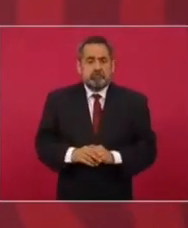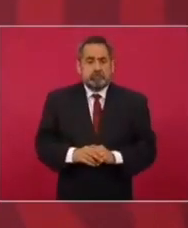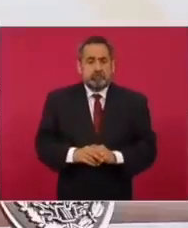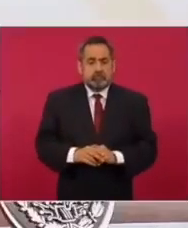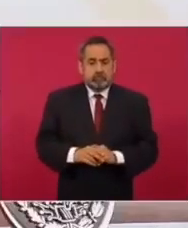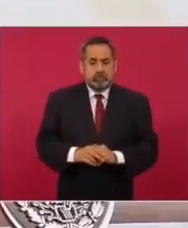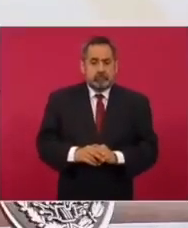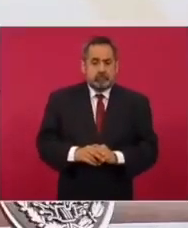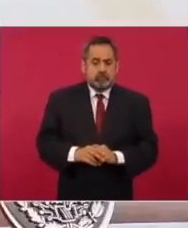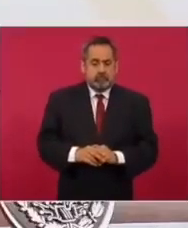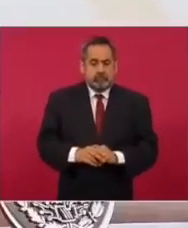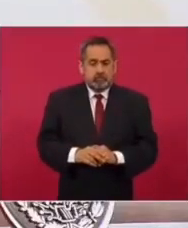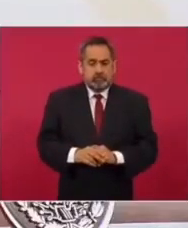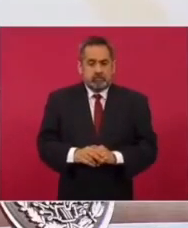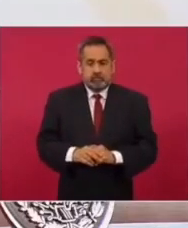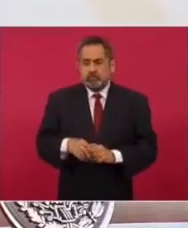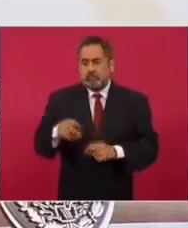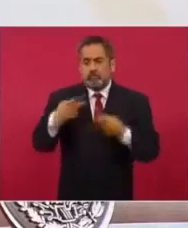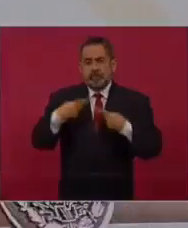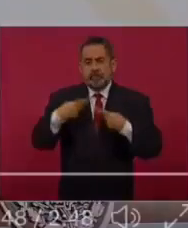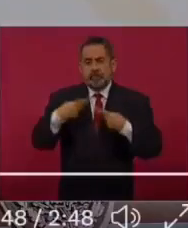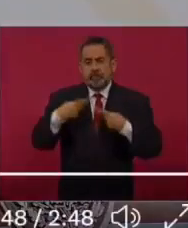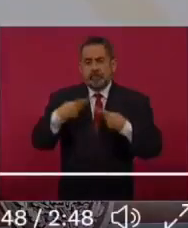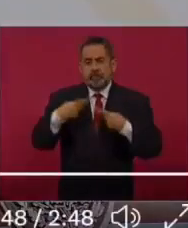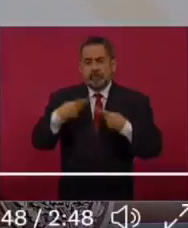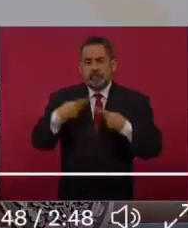de los nicaragua